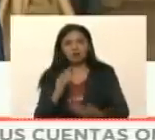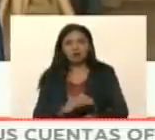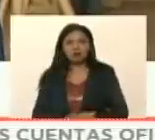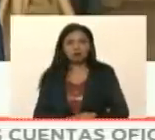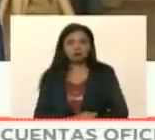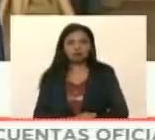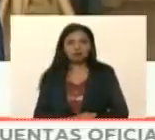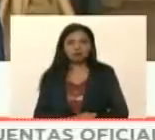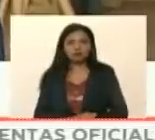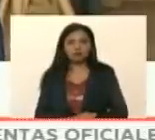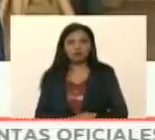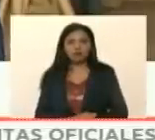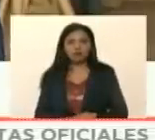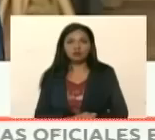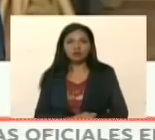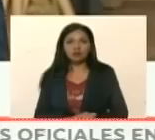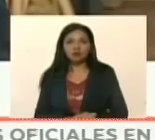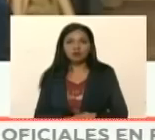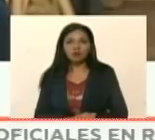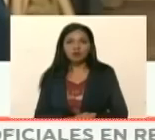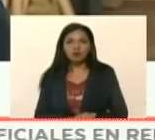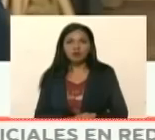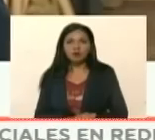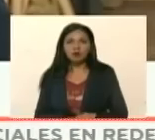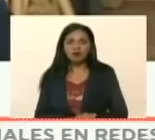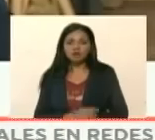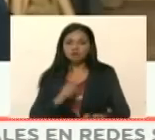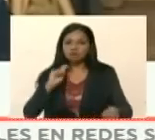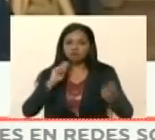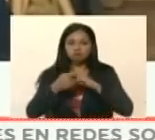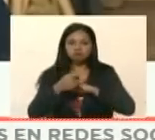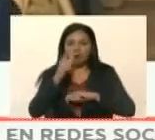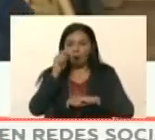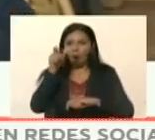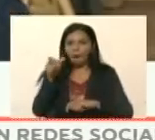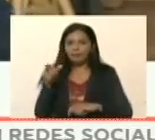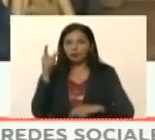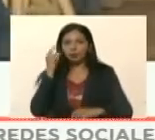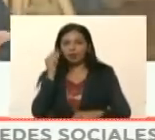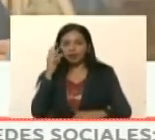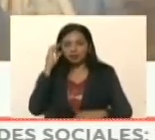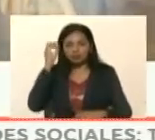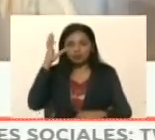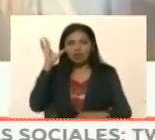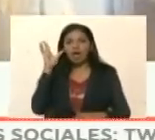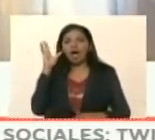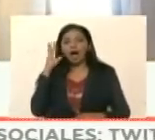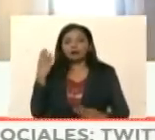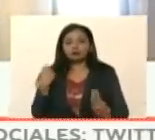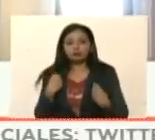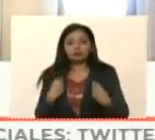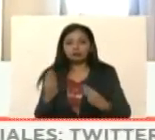helado de las estatuas y lo convirtió en hombre y mujer, en idea viva.